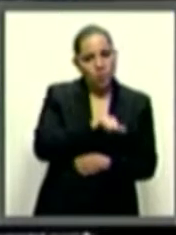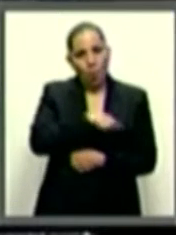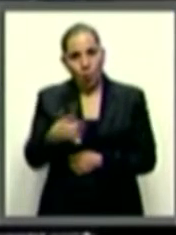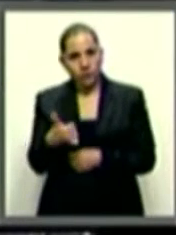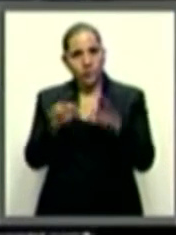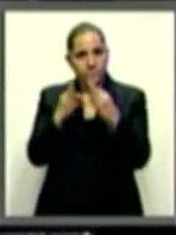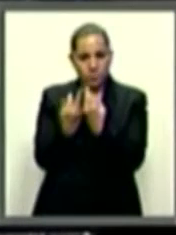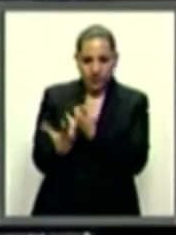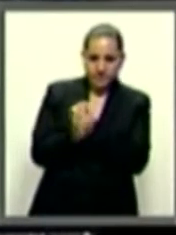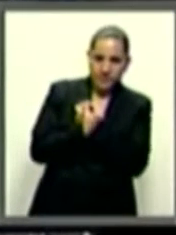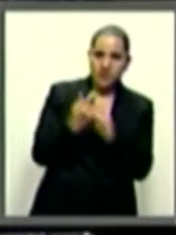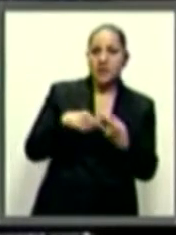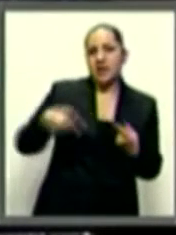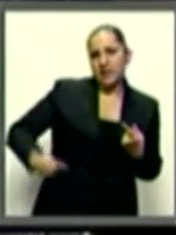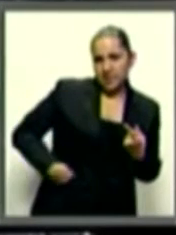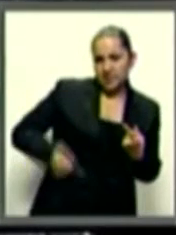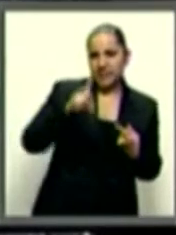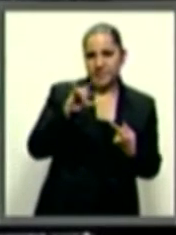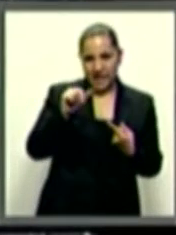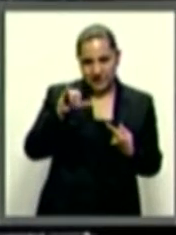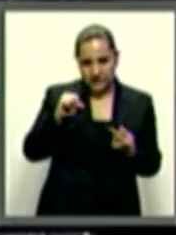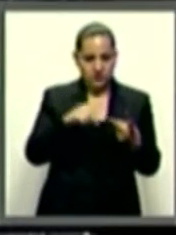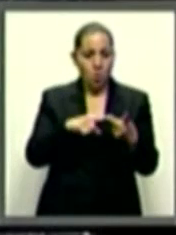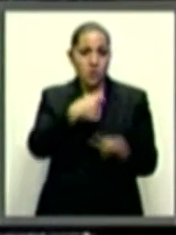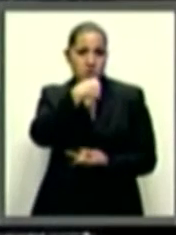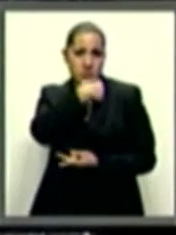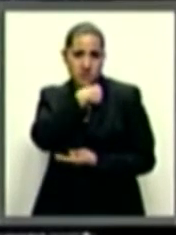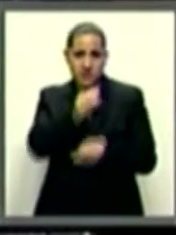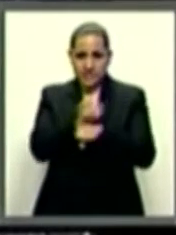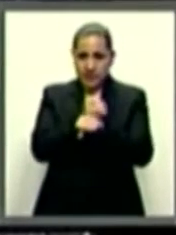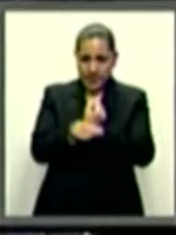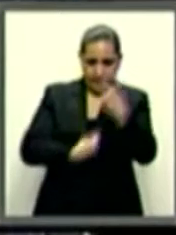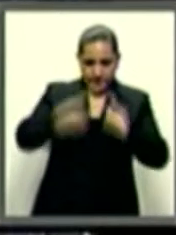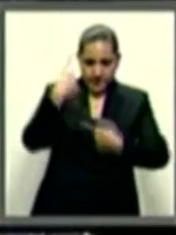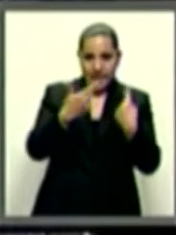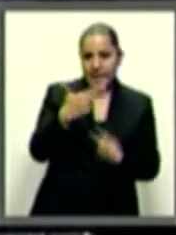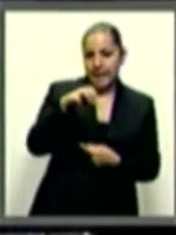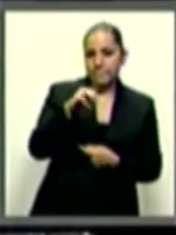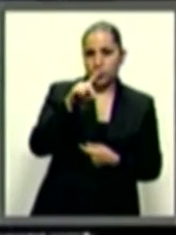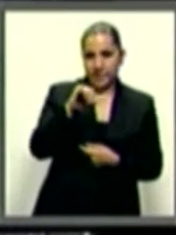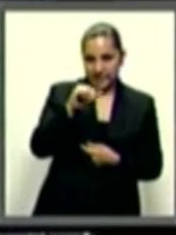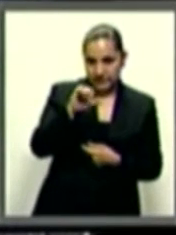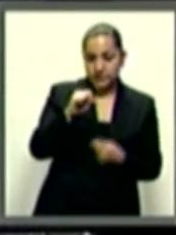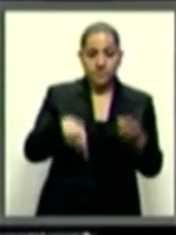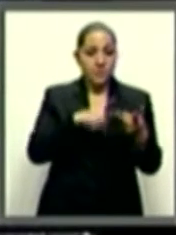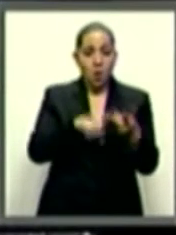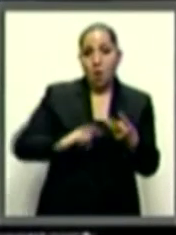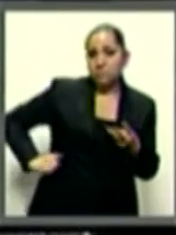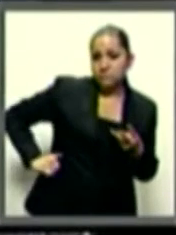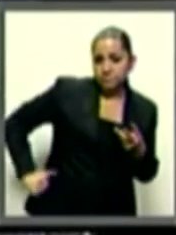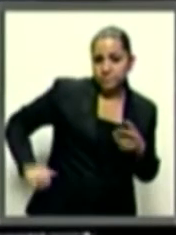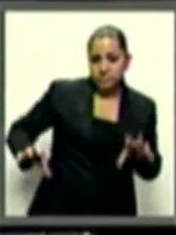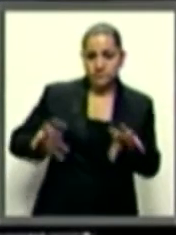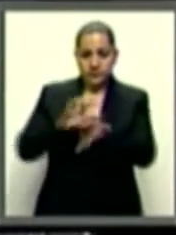hemodiálisis, y por último el trasplante, crece debido a la falta de una política de estado de prevención, diagnóstico oportuno